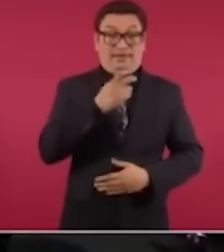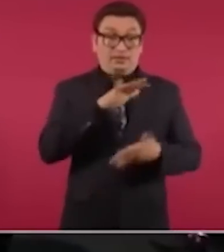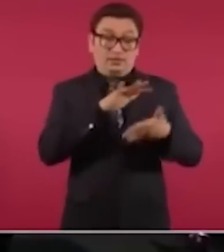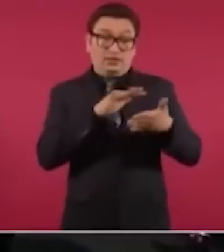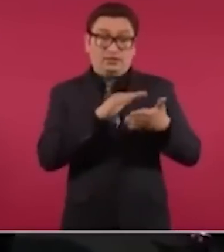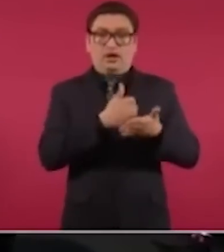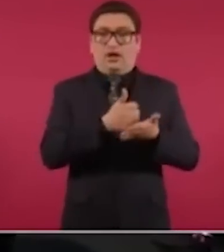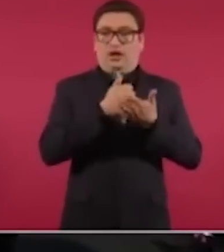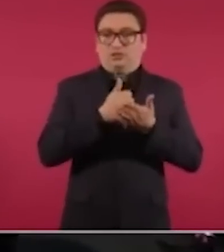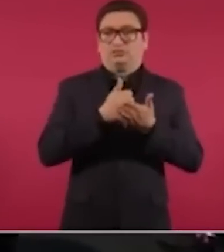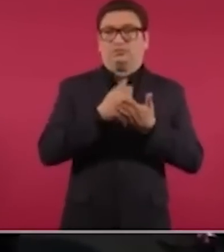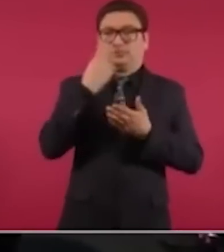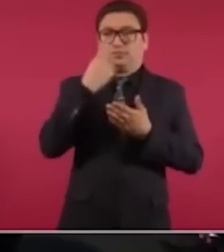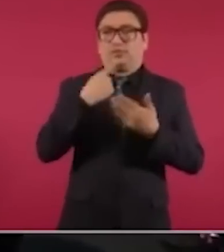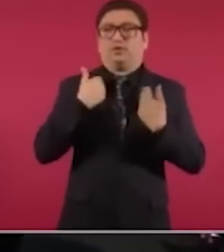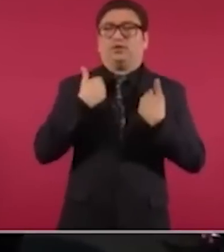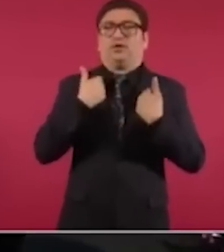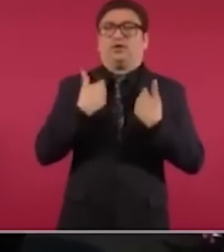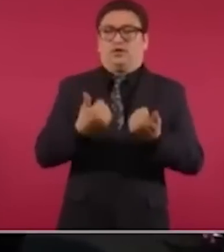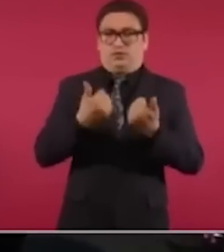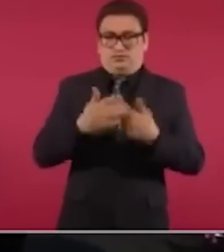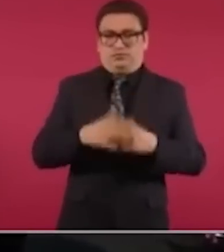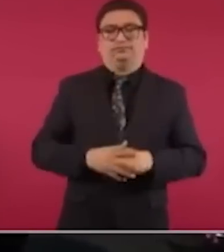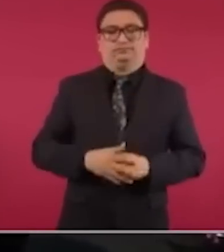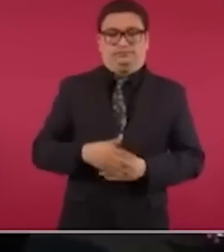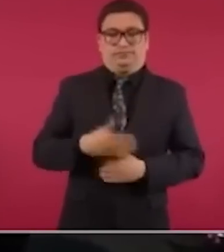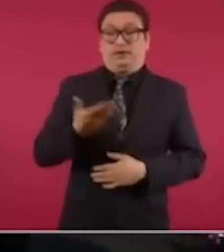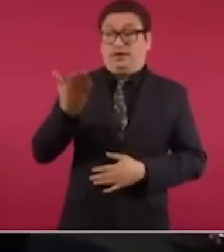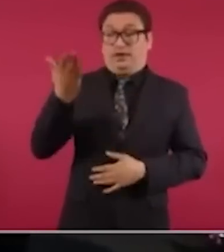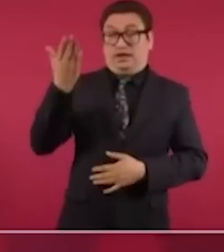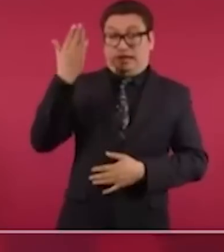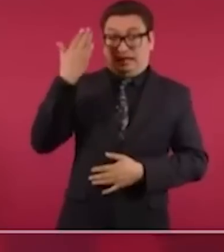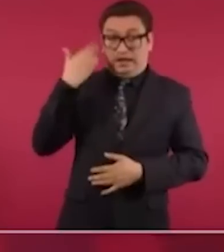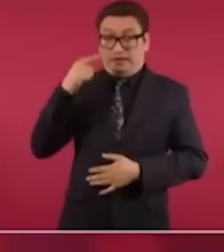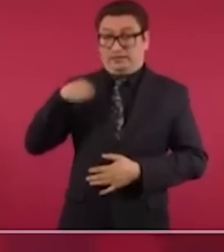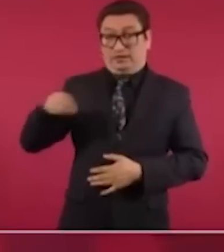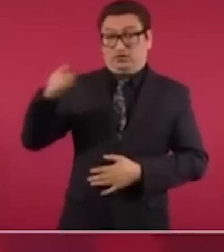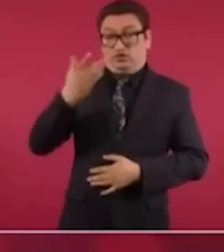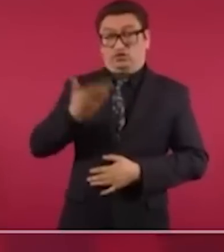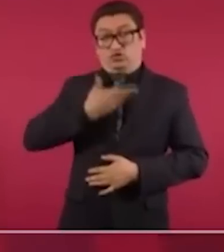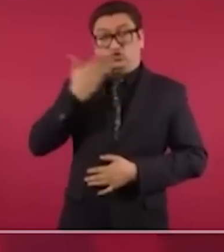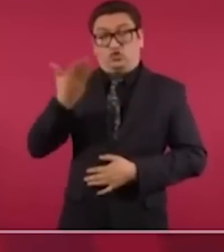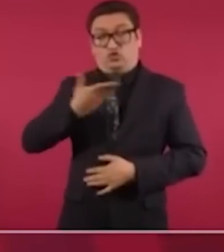las cosas el neoliberalismo o neoporfismo